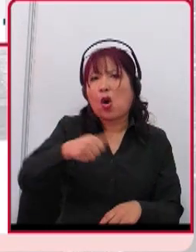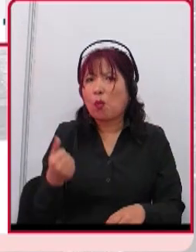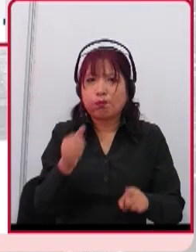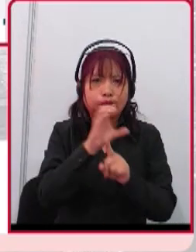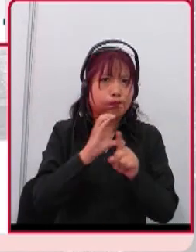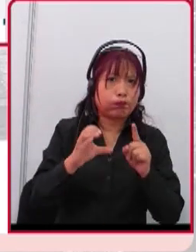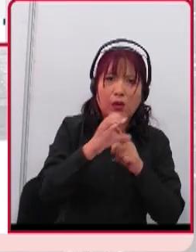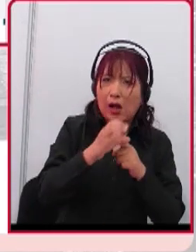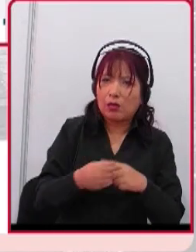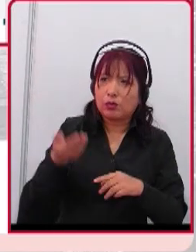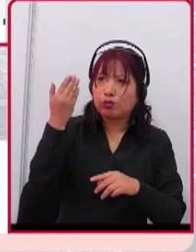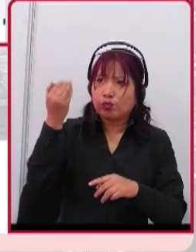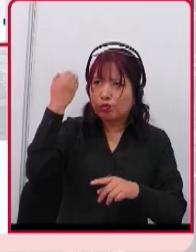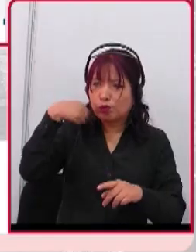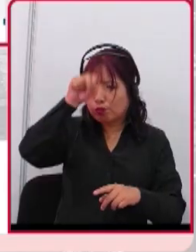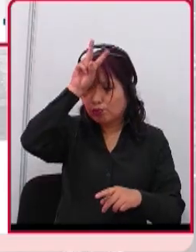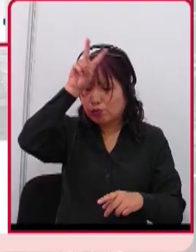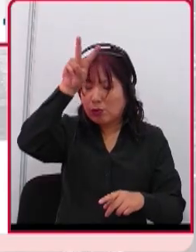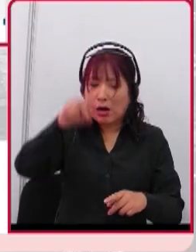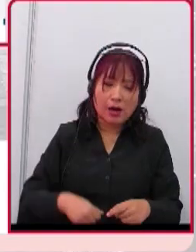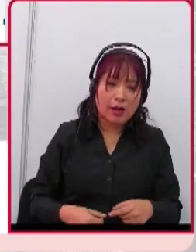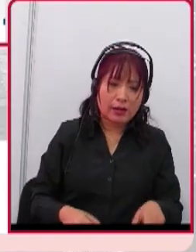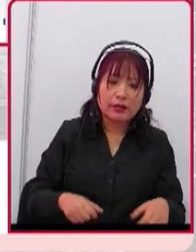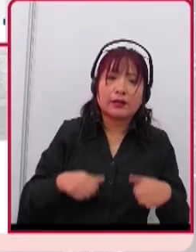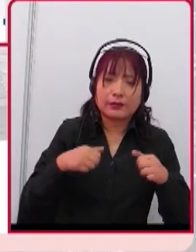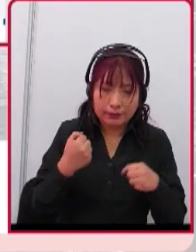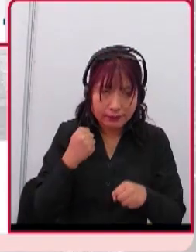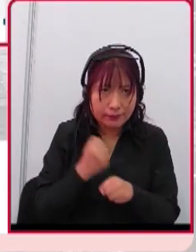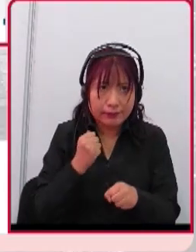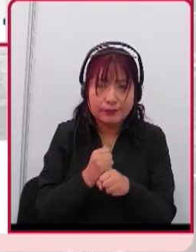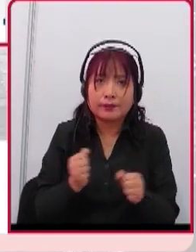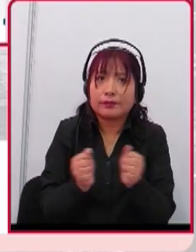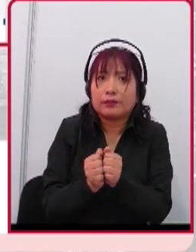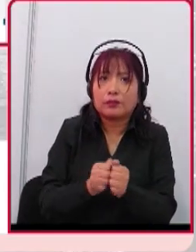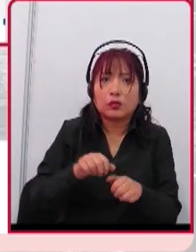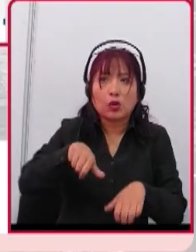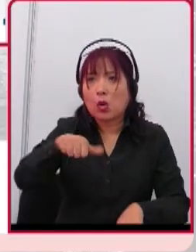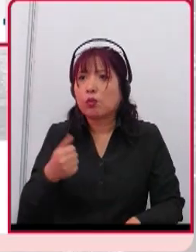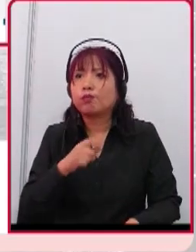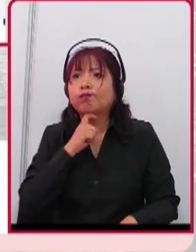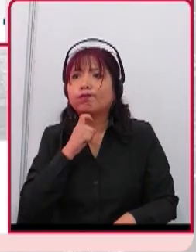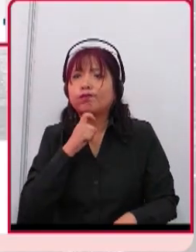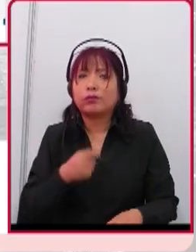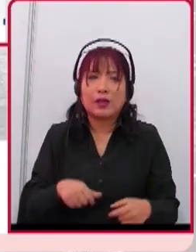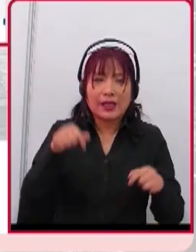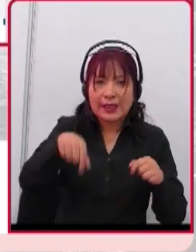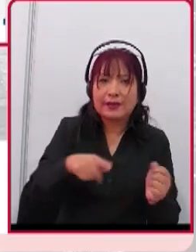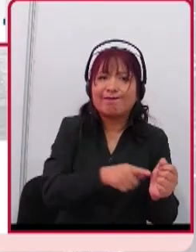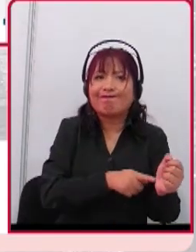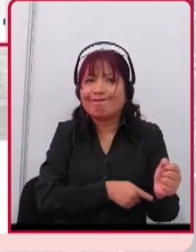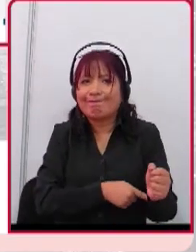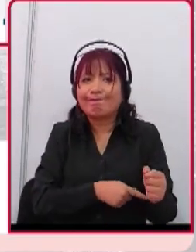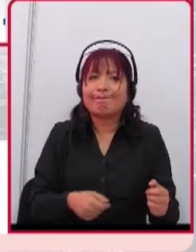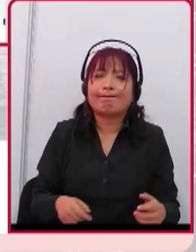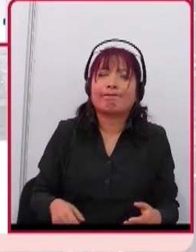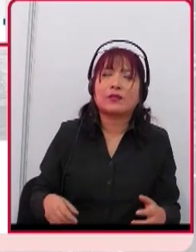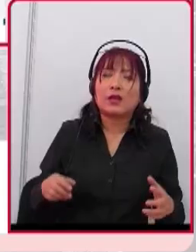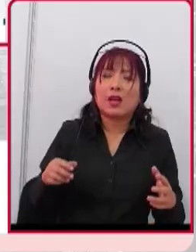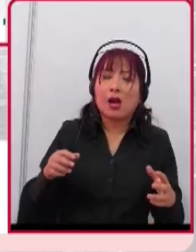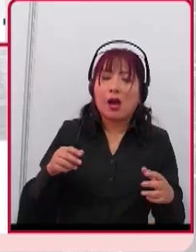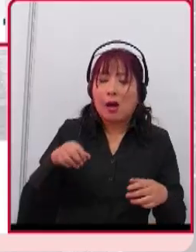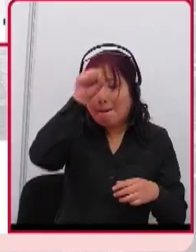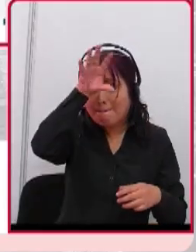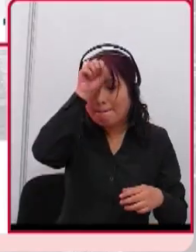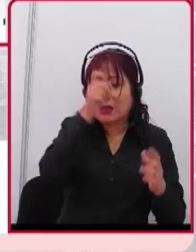diversos metales. Entonces, parte de esa tradición minera es que nosotros, por ejemplo, a lo largo del tiempo hemos ido aumentando nuestra producción nacional de